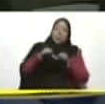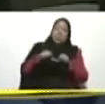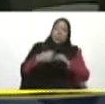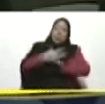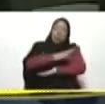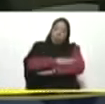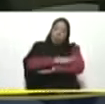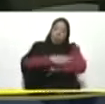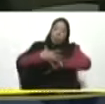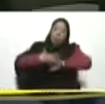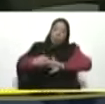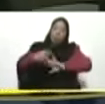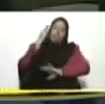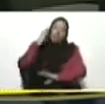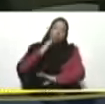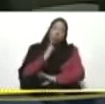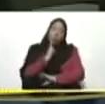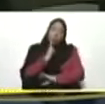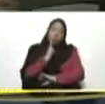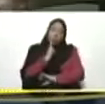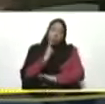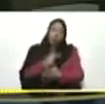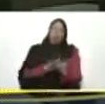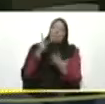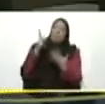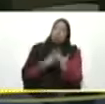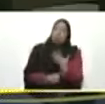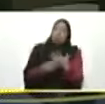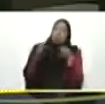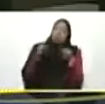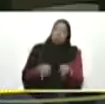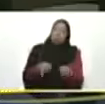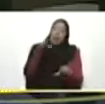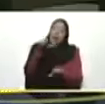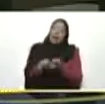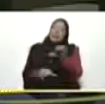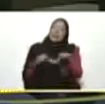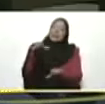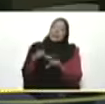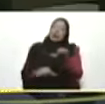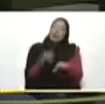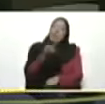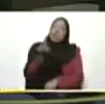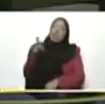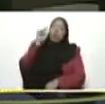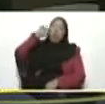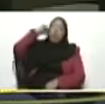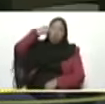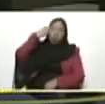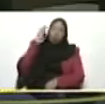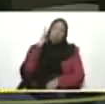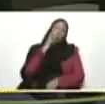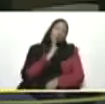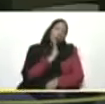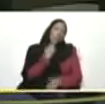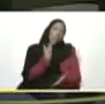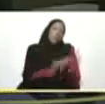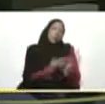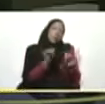y trajo el proyecto original de Bolívar al siglo XXI. Y por eso es que nosotros nos